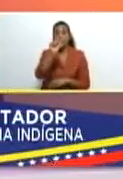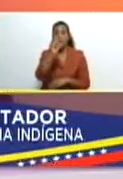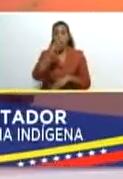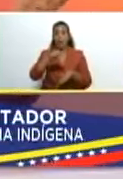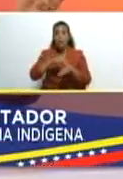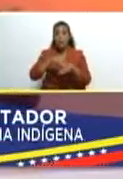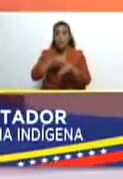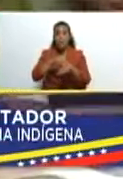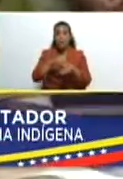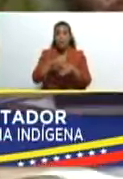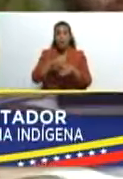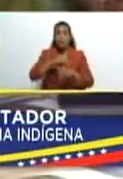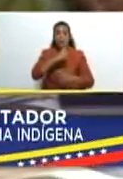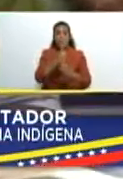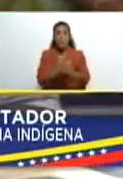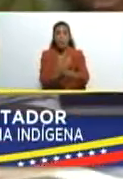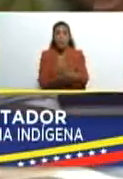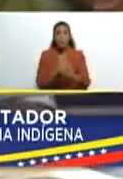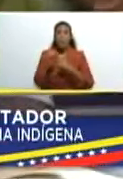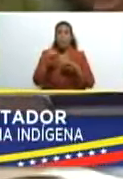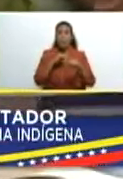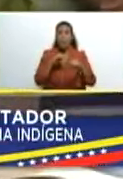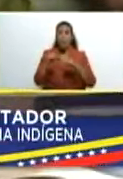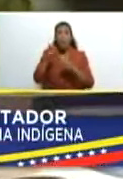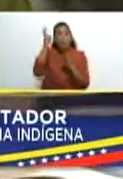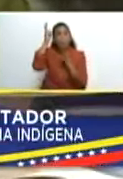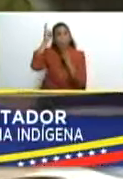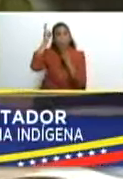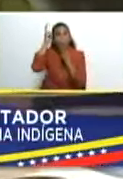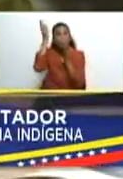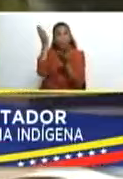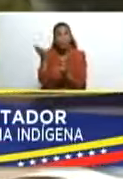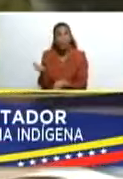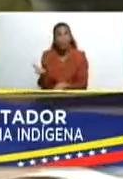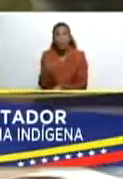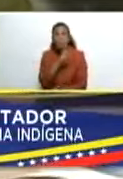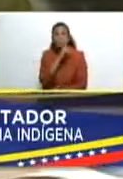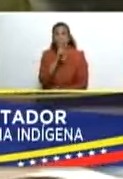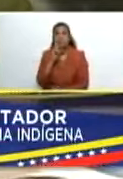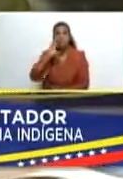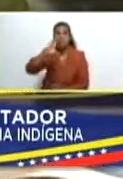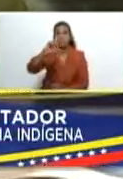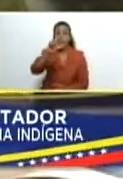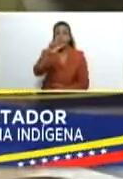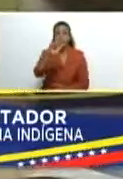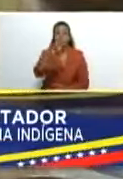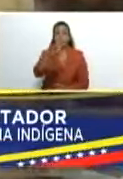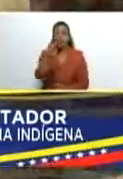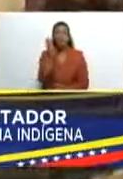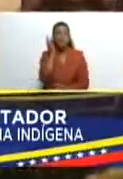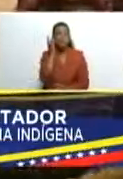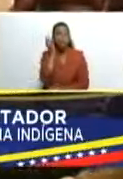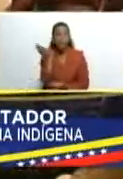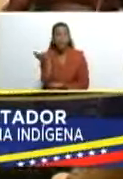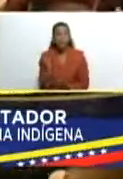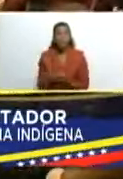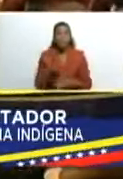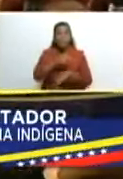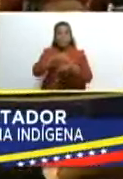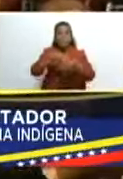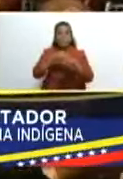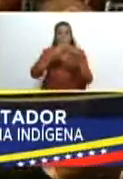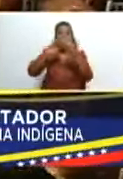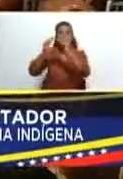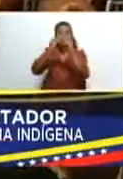del Poder Popular para los pueblos indígenas de Venezuela.